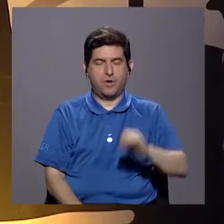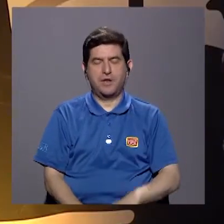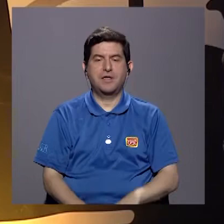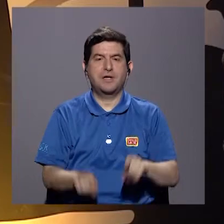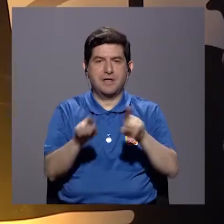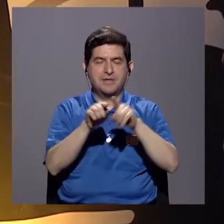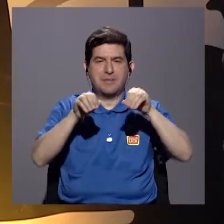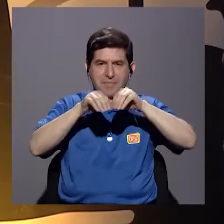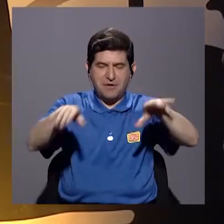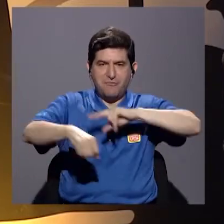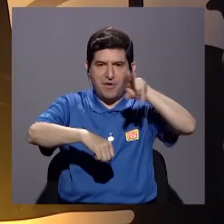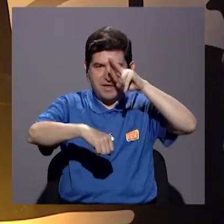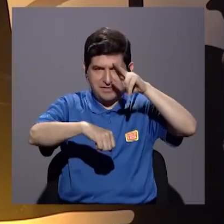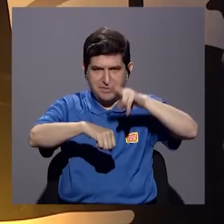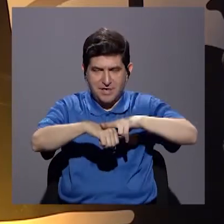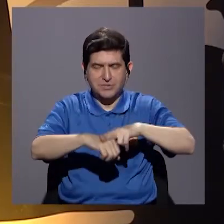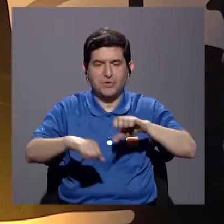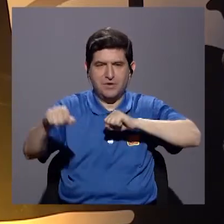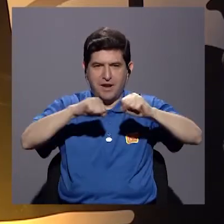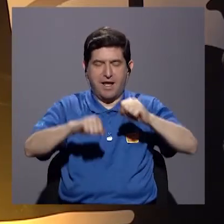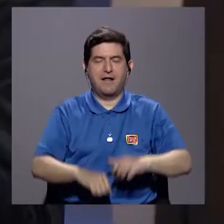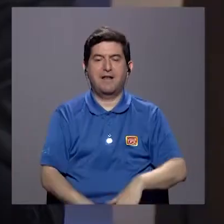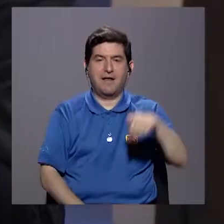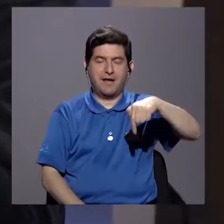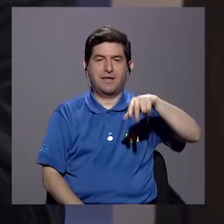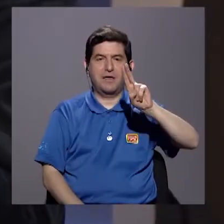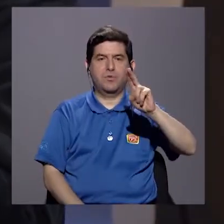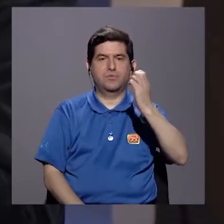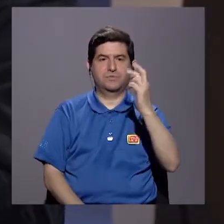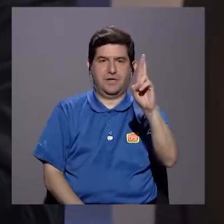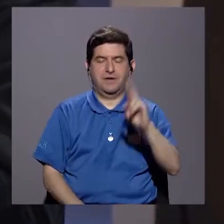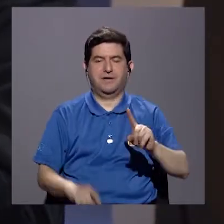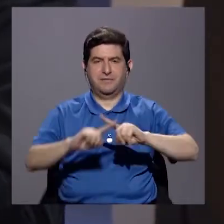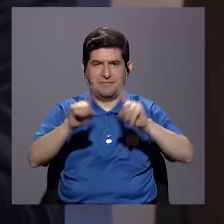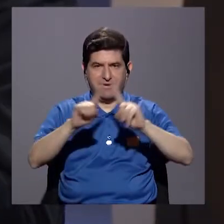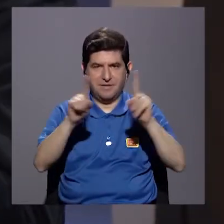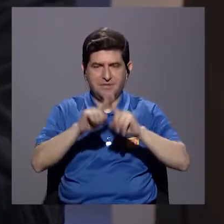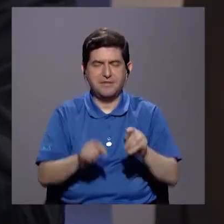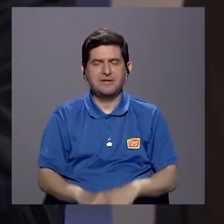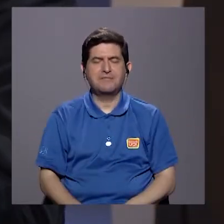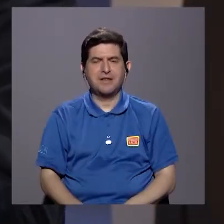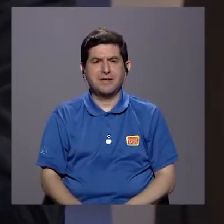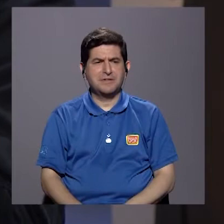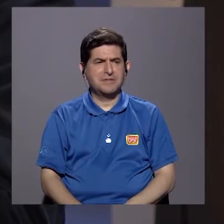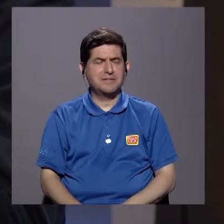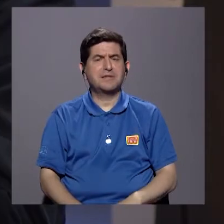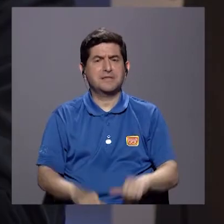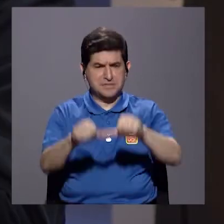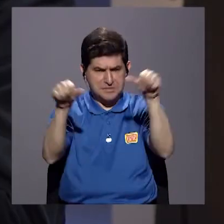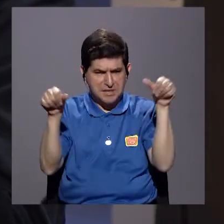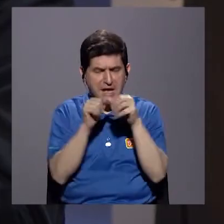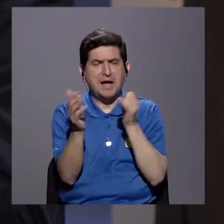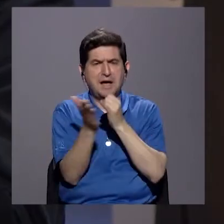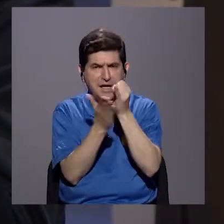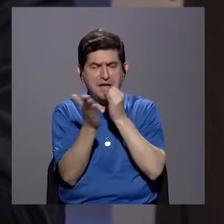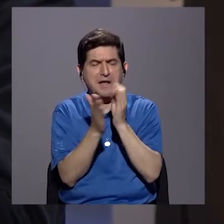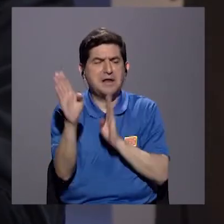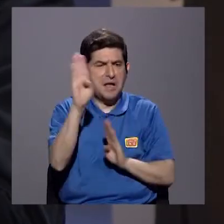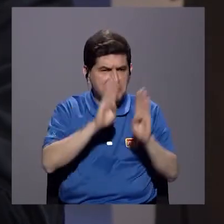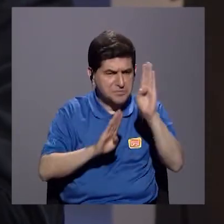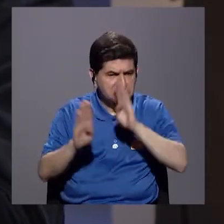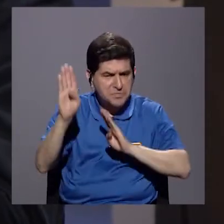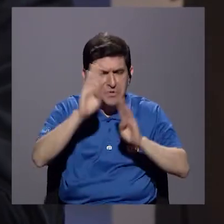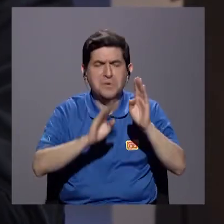Nacional en la UCR. Es decir, tenemos una serie de referentes en todos los campos, en el área de investigación